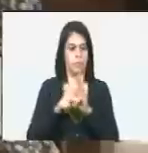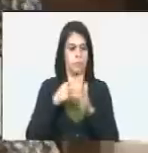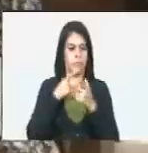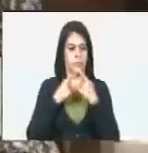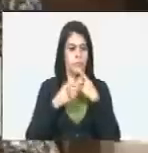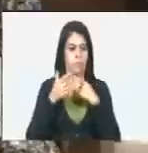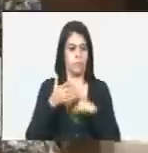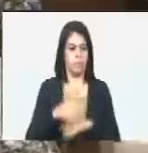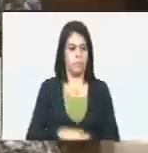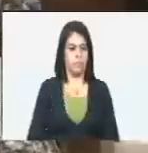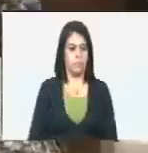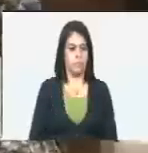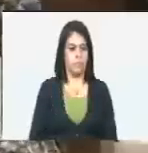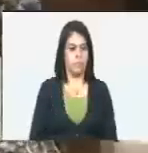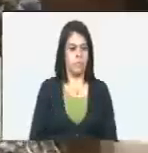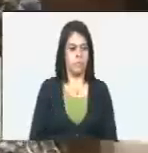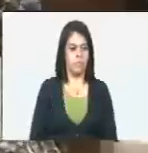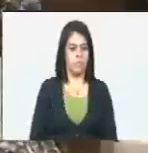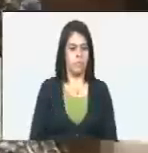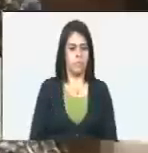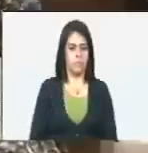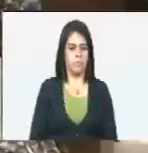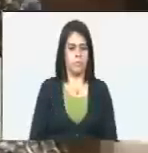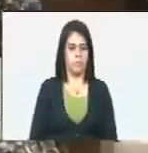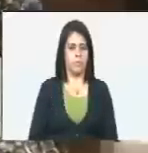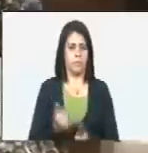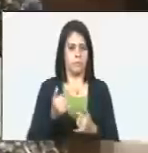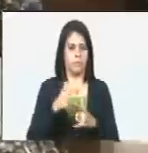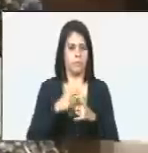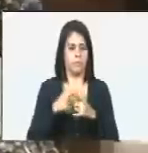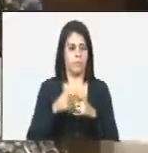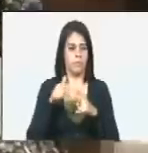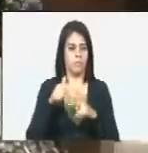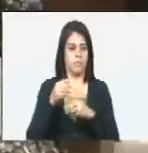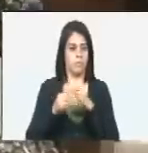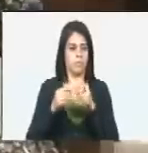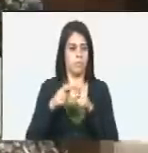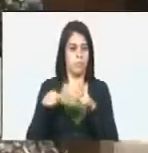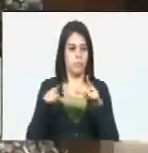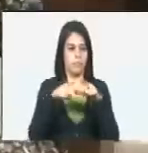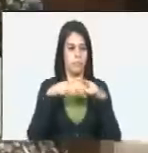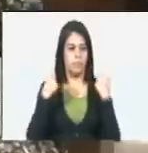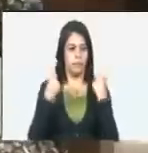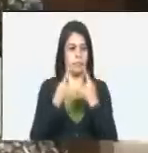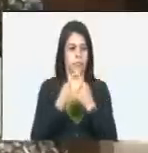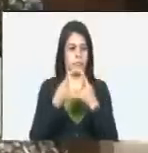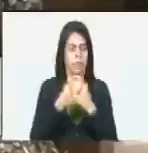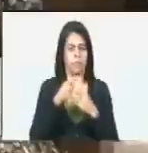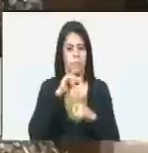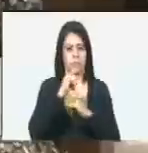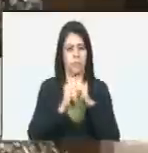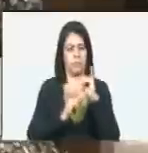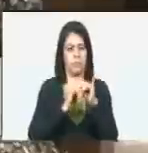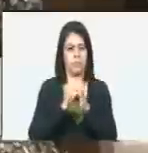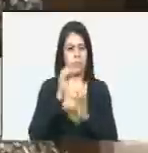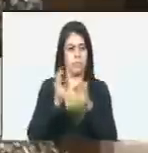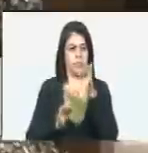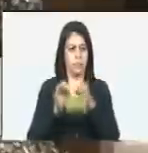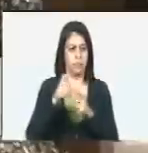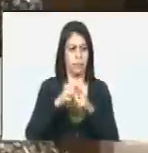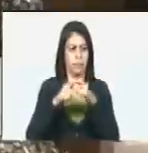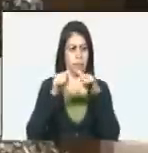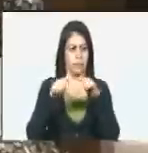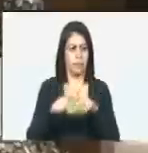señalando que ya, inusitada la rapidez de la Corte Internacional de Justicia, ahorita acaba